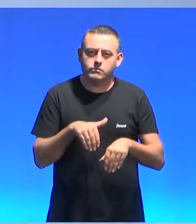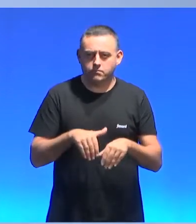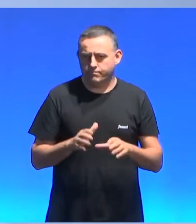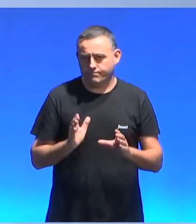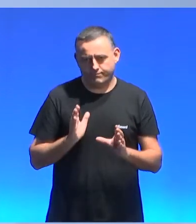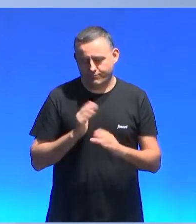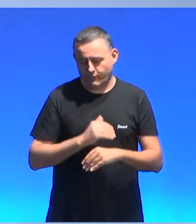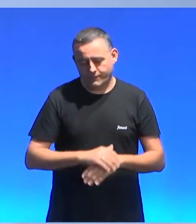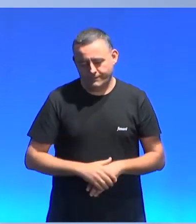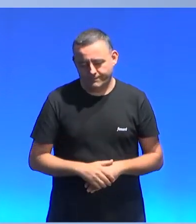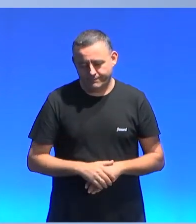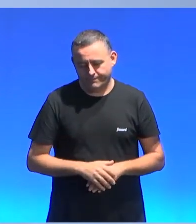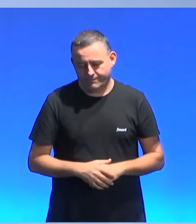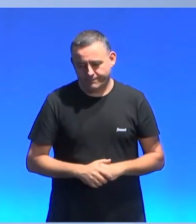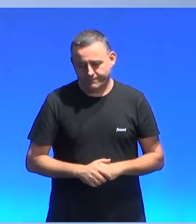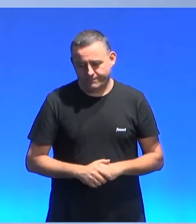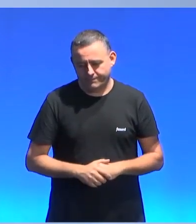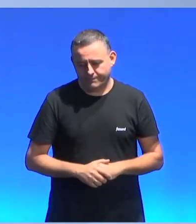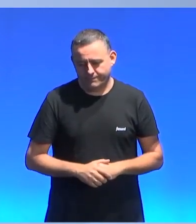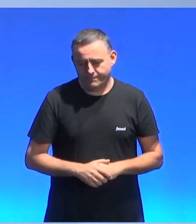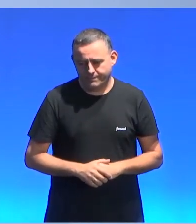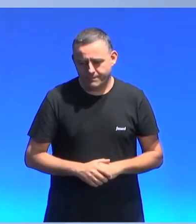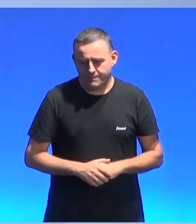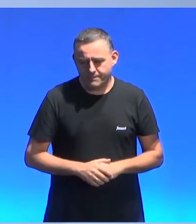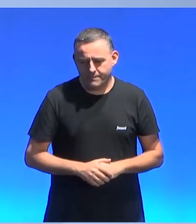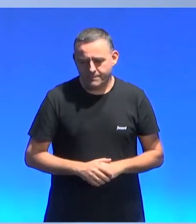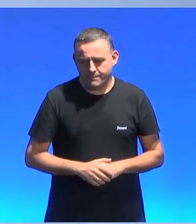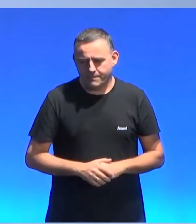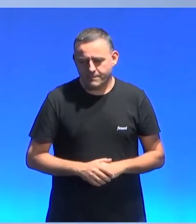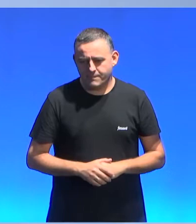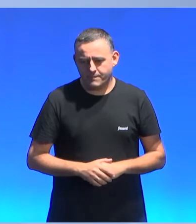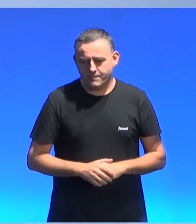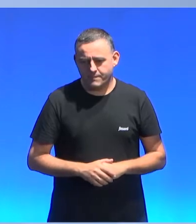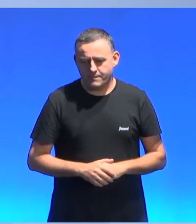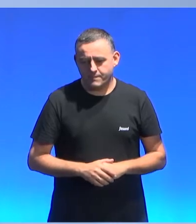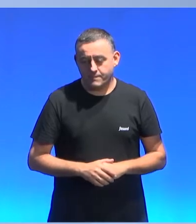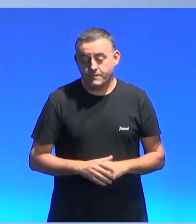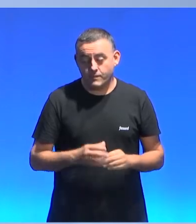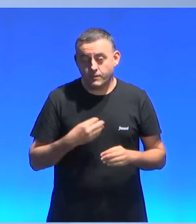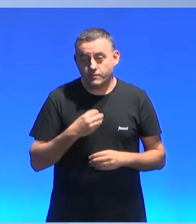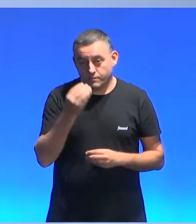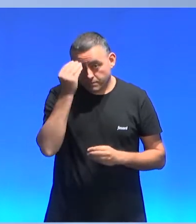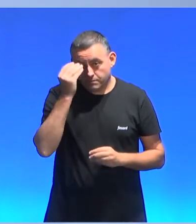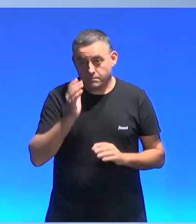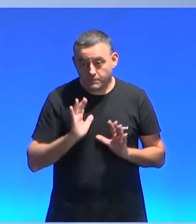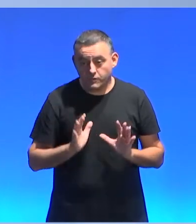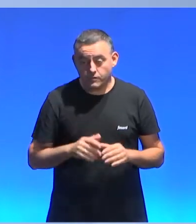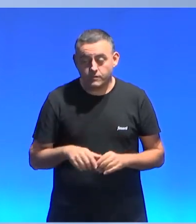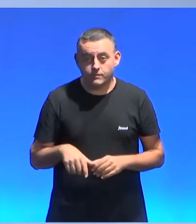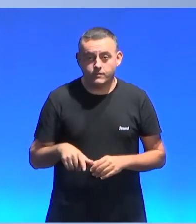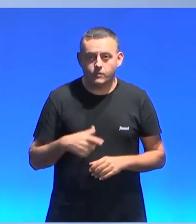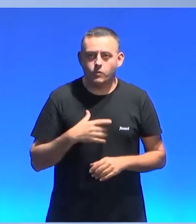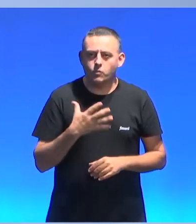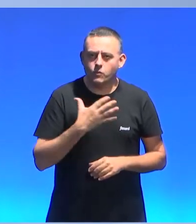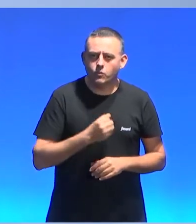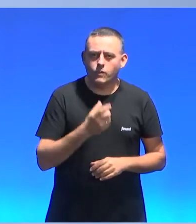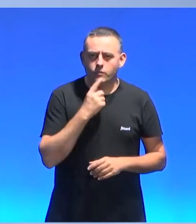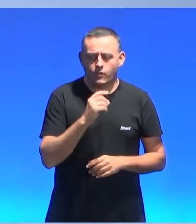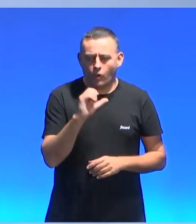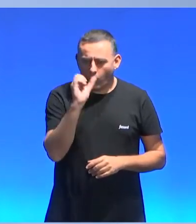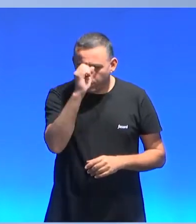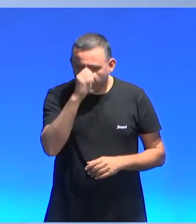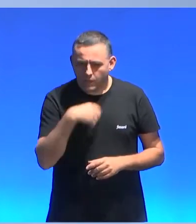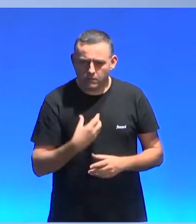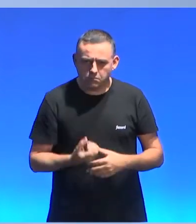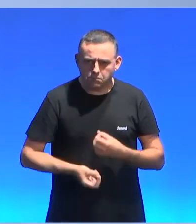interesante, porque creo que se pueda opinar, y después voy a hacer unos ejemplos, que si